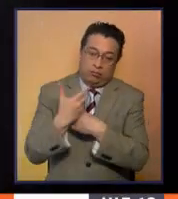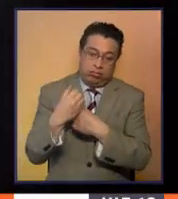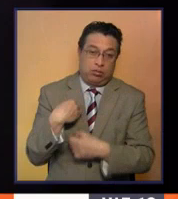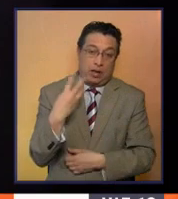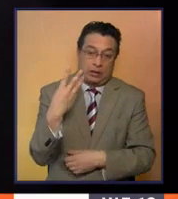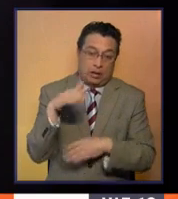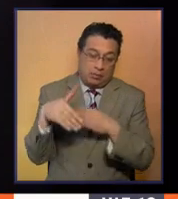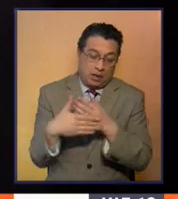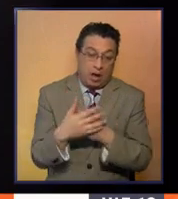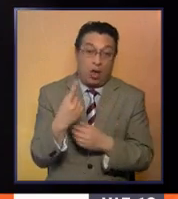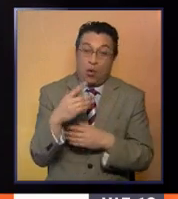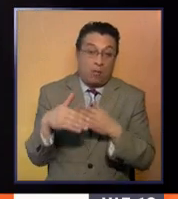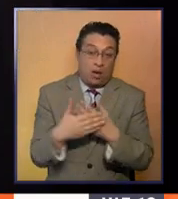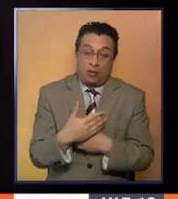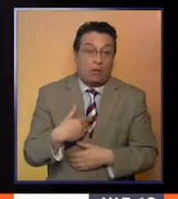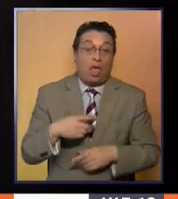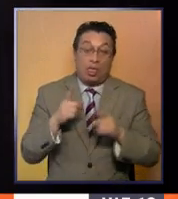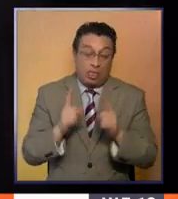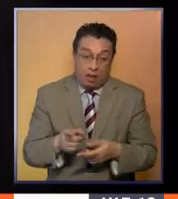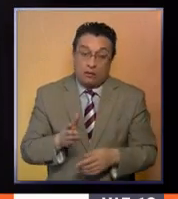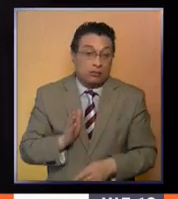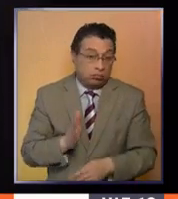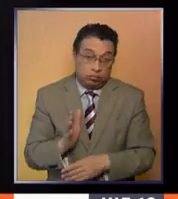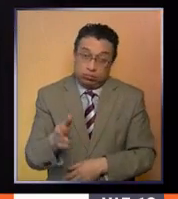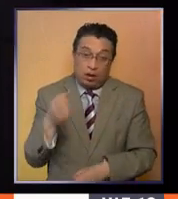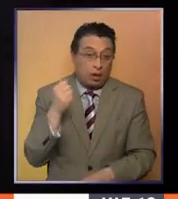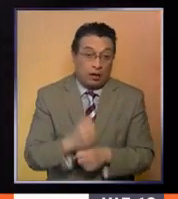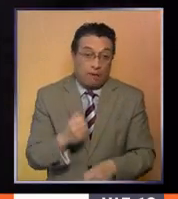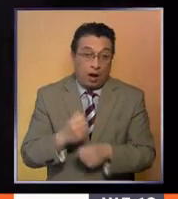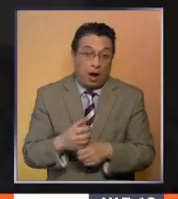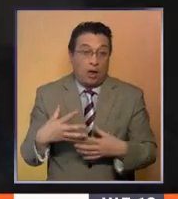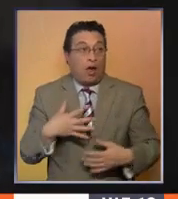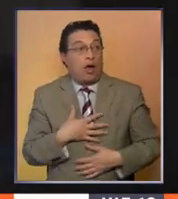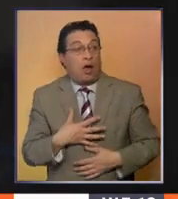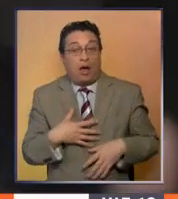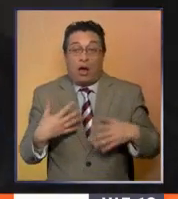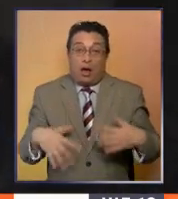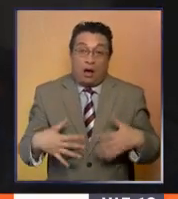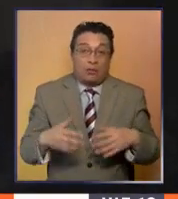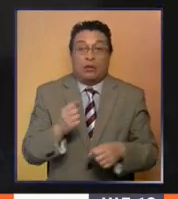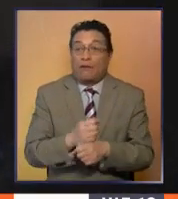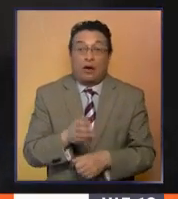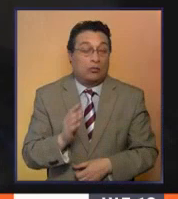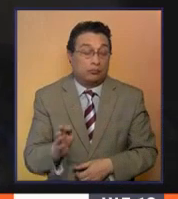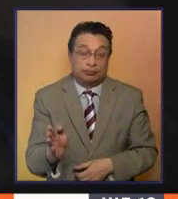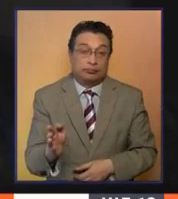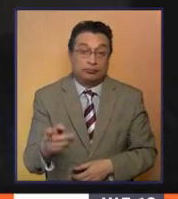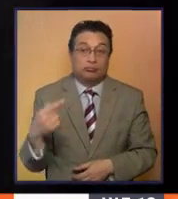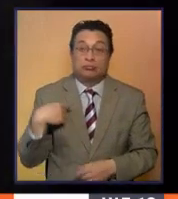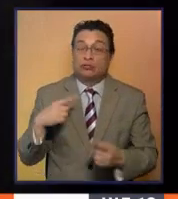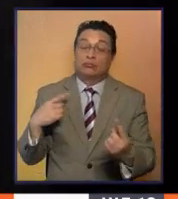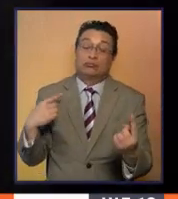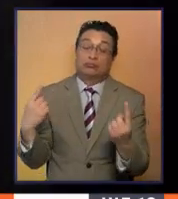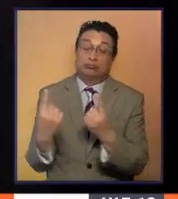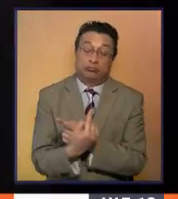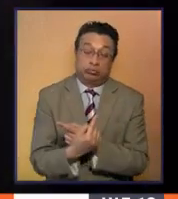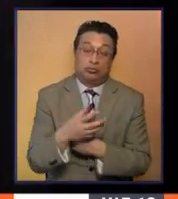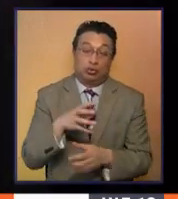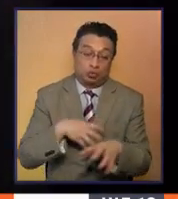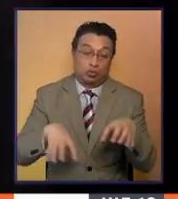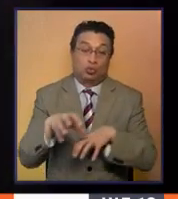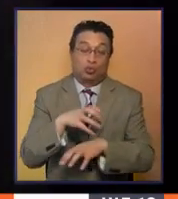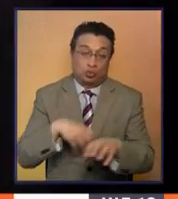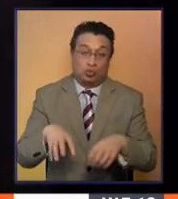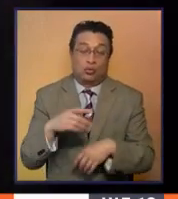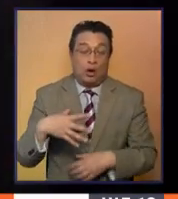mañana a la una de la mañana nosotros tenemos que terminar el turno y seguir trabajando ahí vuelve él vuelve la calma